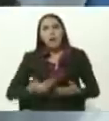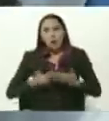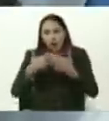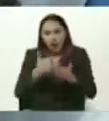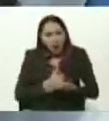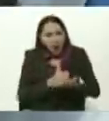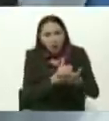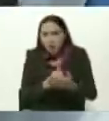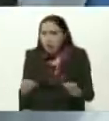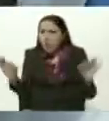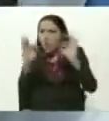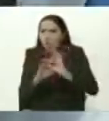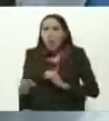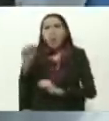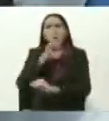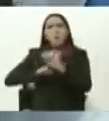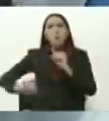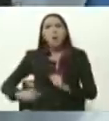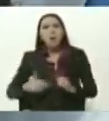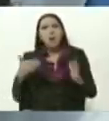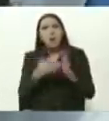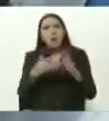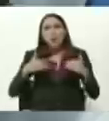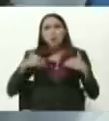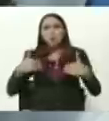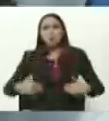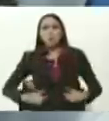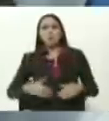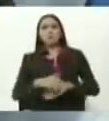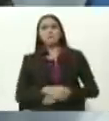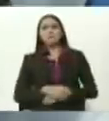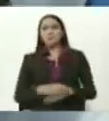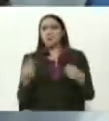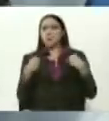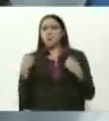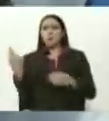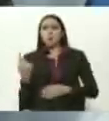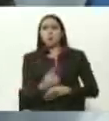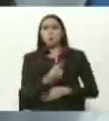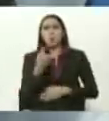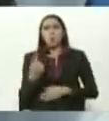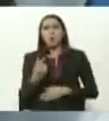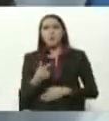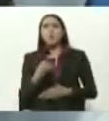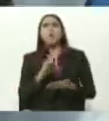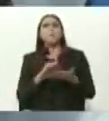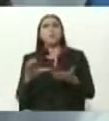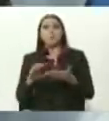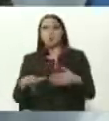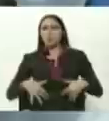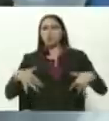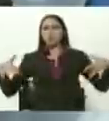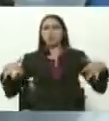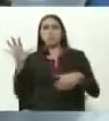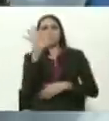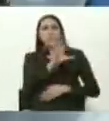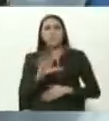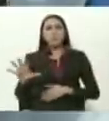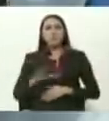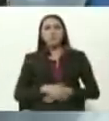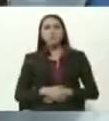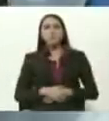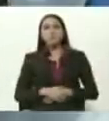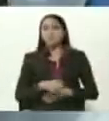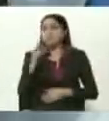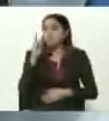por defenderle los derechos humanos a nadie, sino vivir solamente, repito, del financiamiento extranjero. Vean